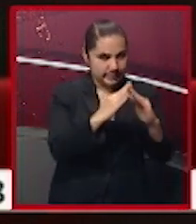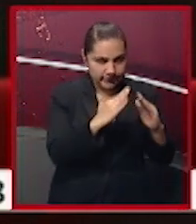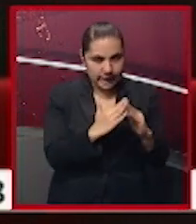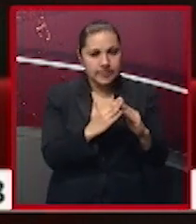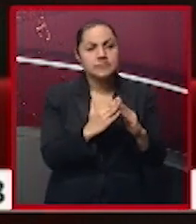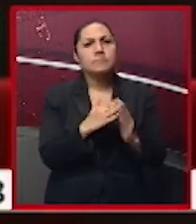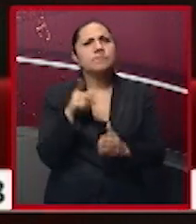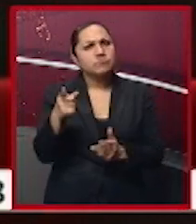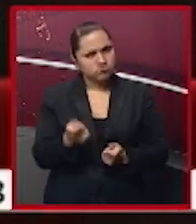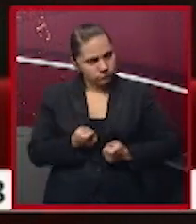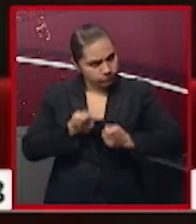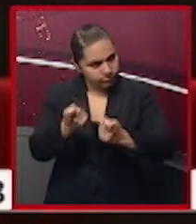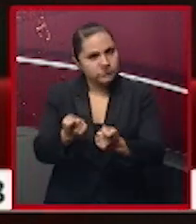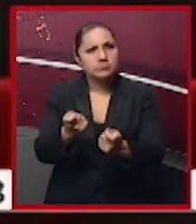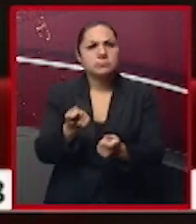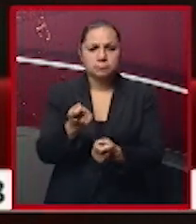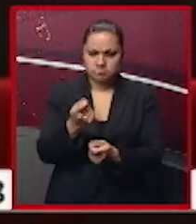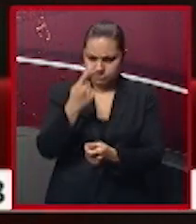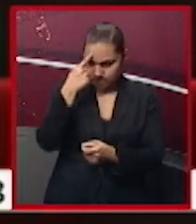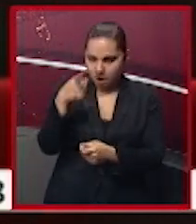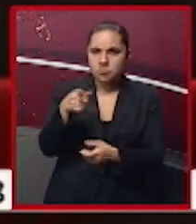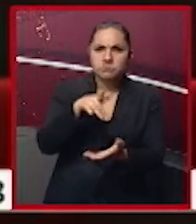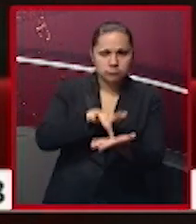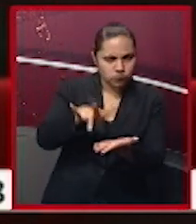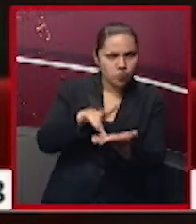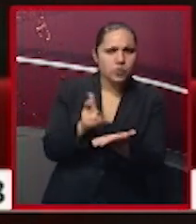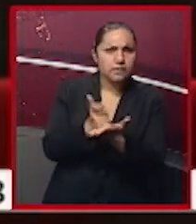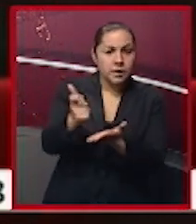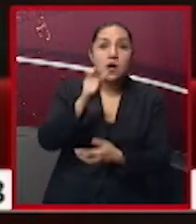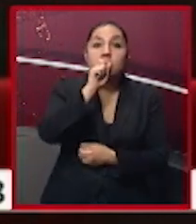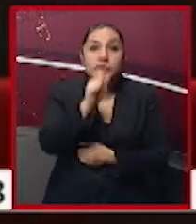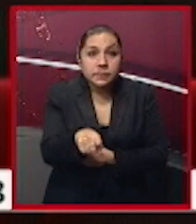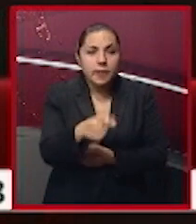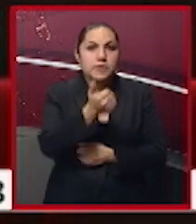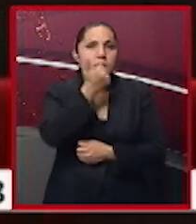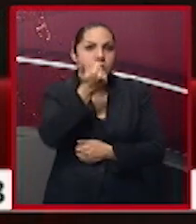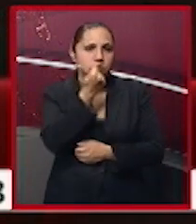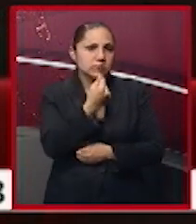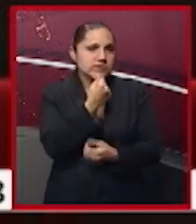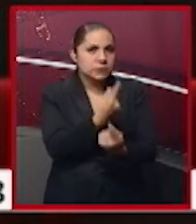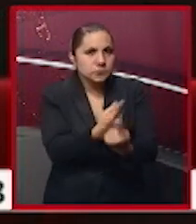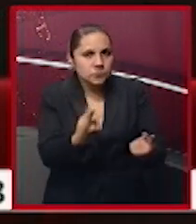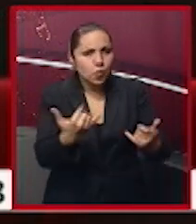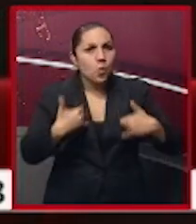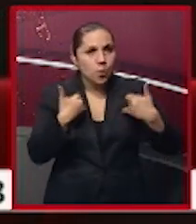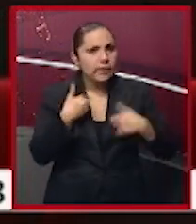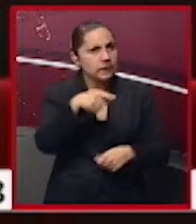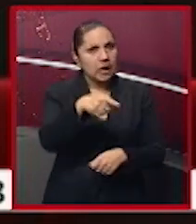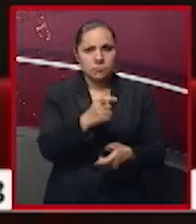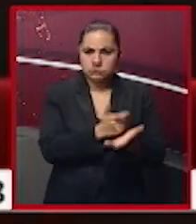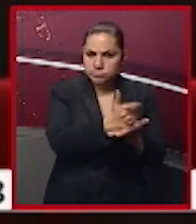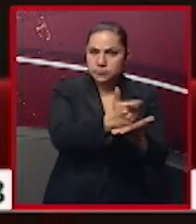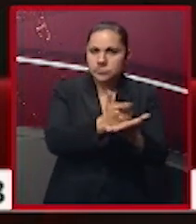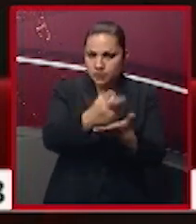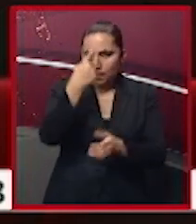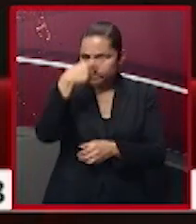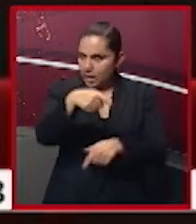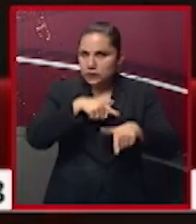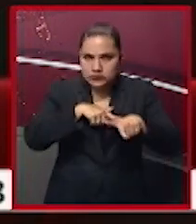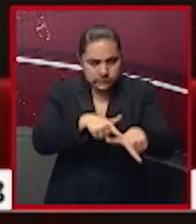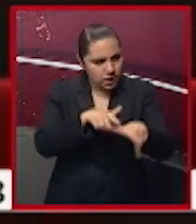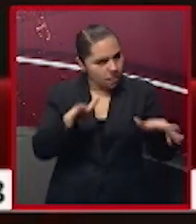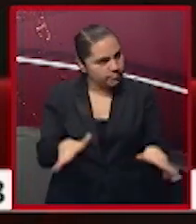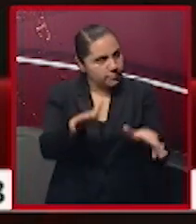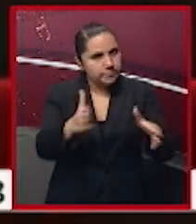de 60,000 jóvenes, pequeños y jóvenes podrán seguir estudiando y estarán menos expuestos